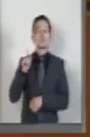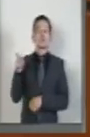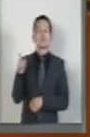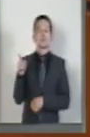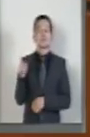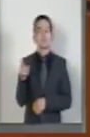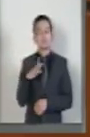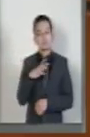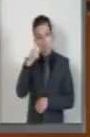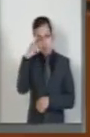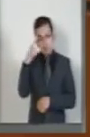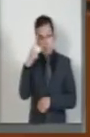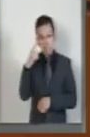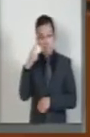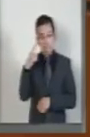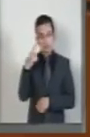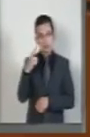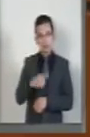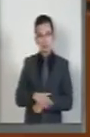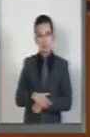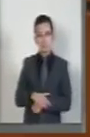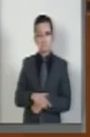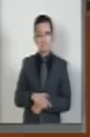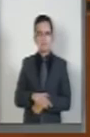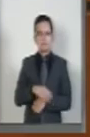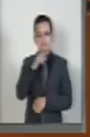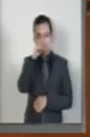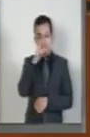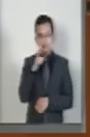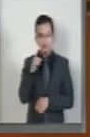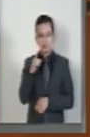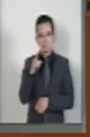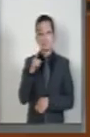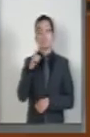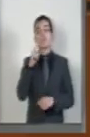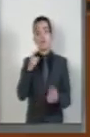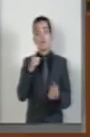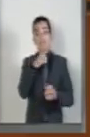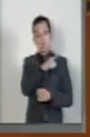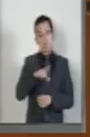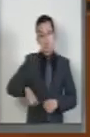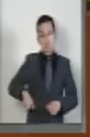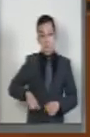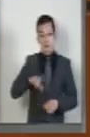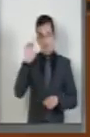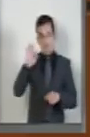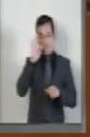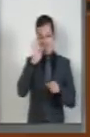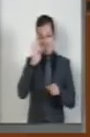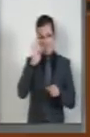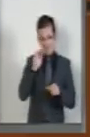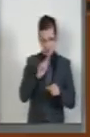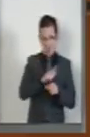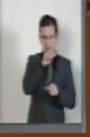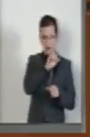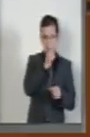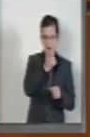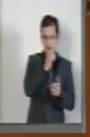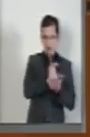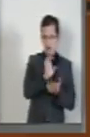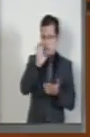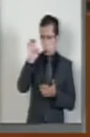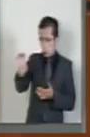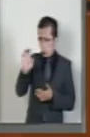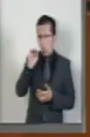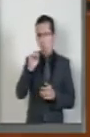plazo con entes públicos de la Federación y con entidades federativas y los